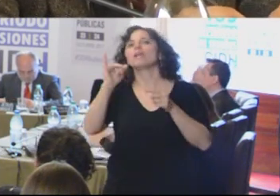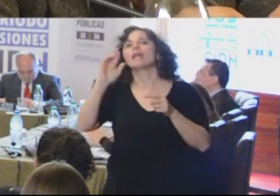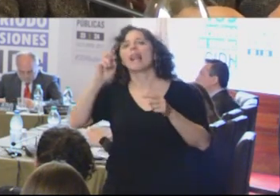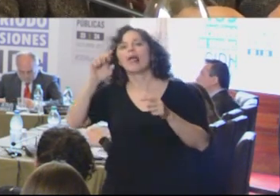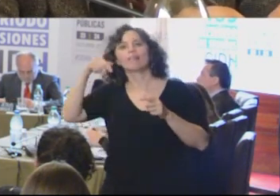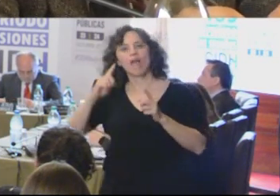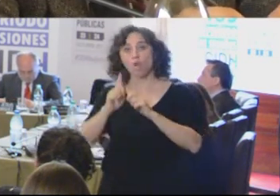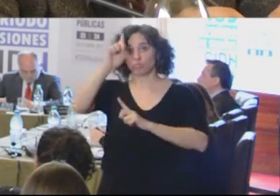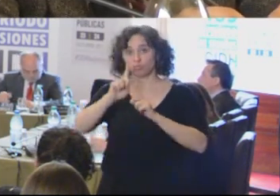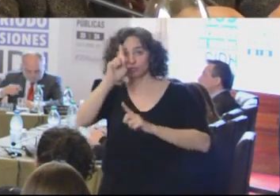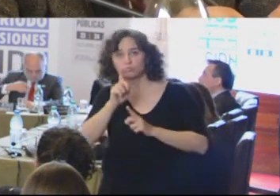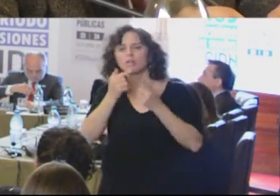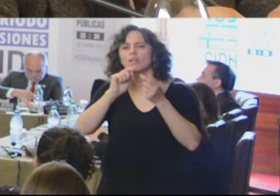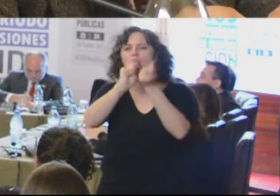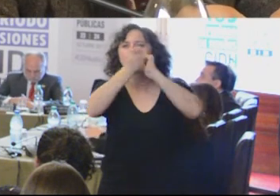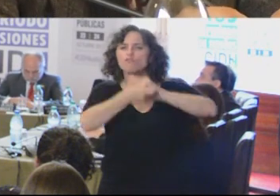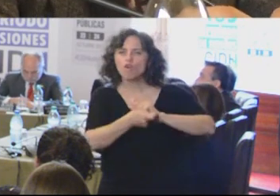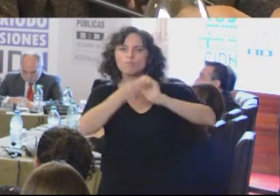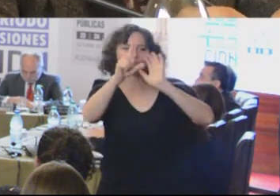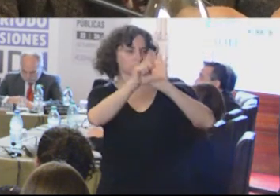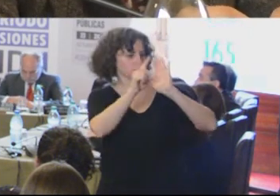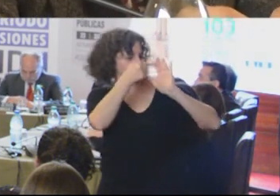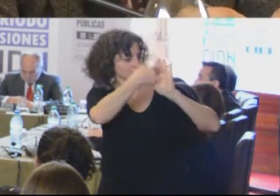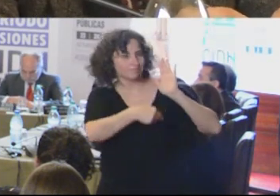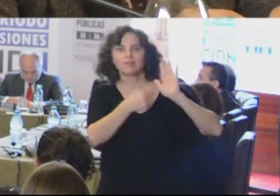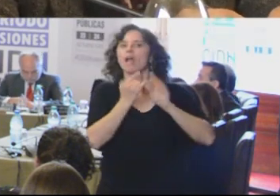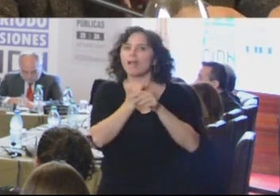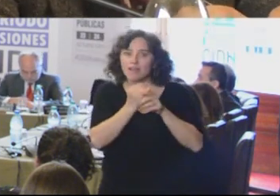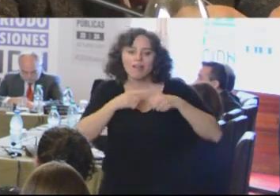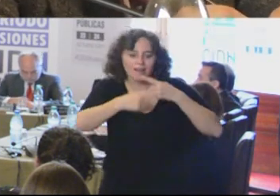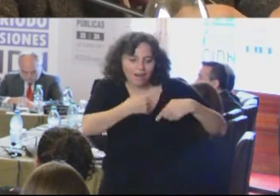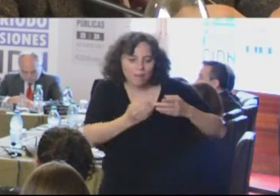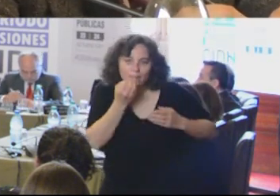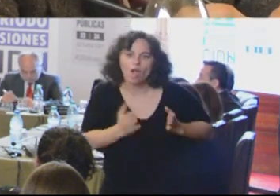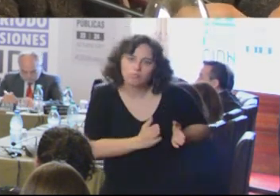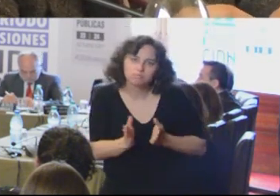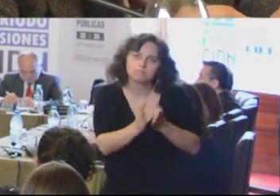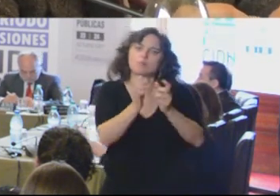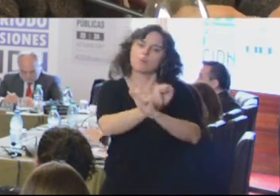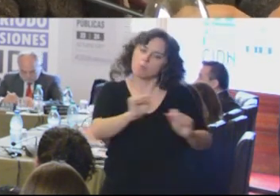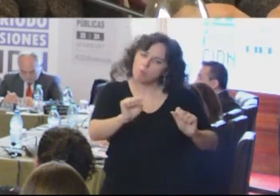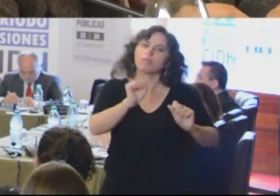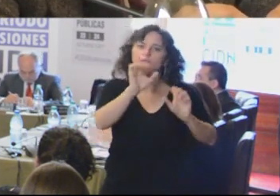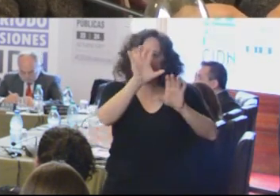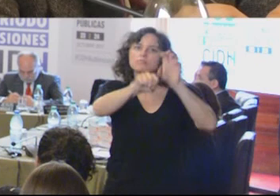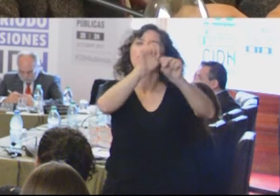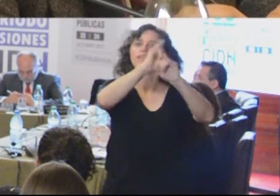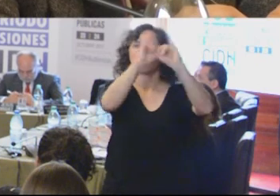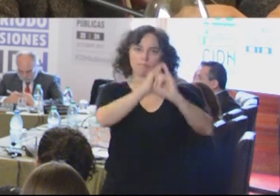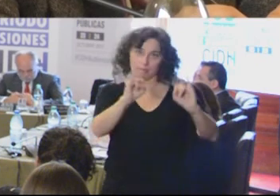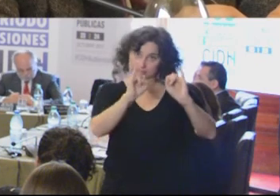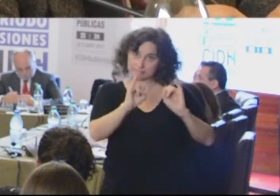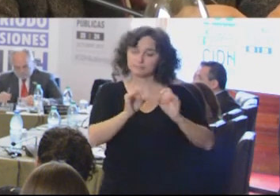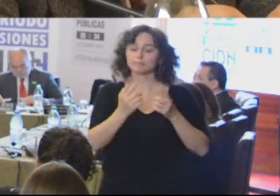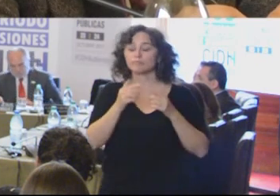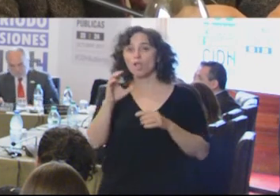estas reformas institucionales abonaron un camino más estable y duradero para la construcción de la paz en